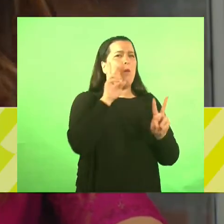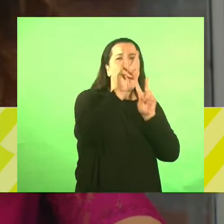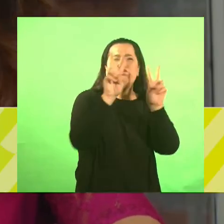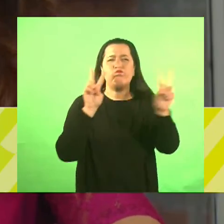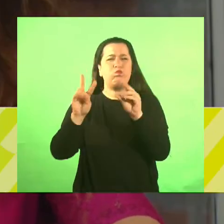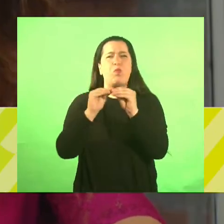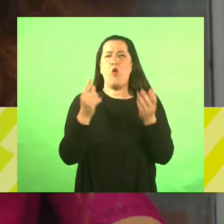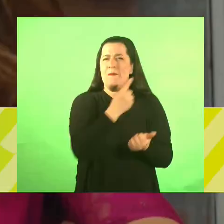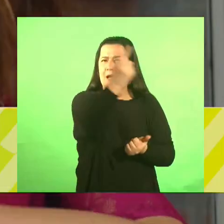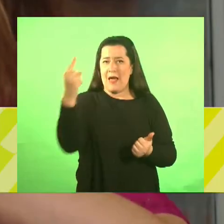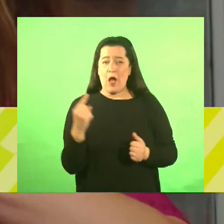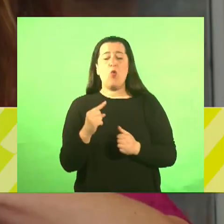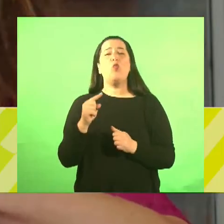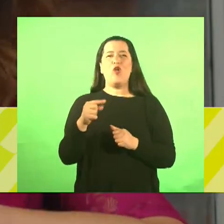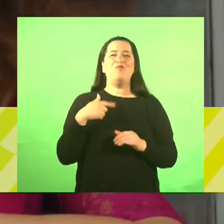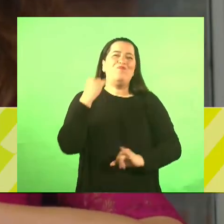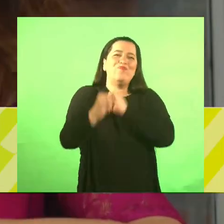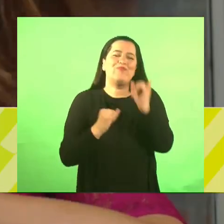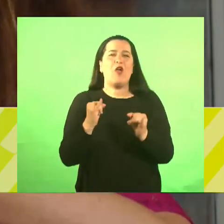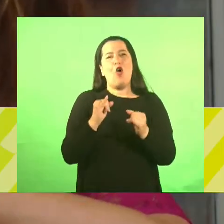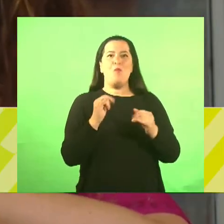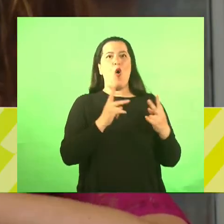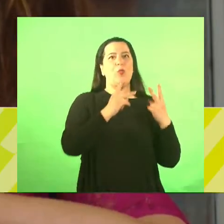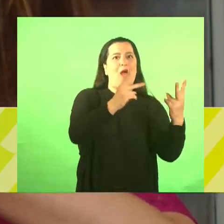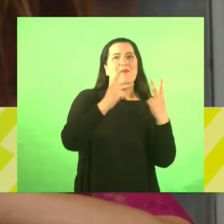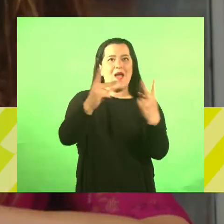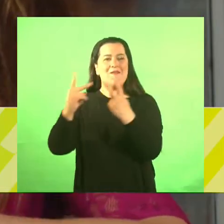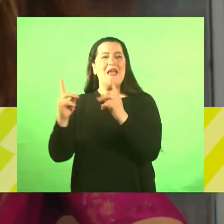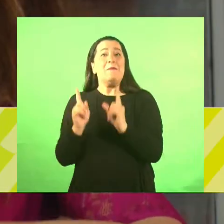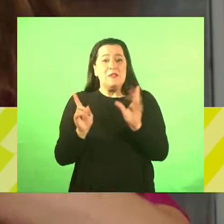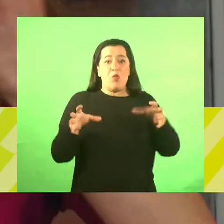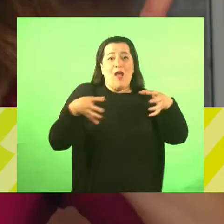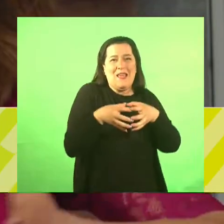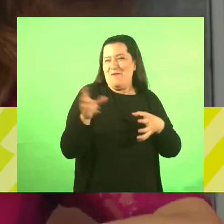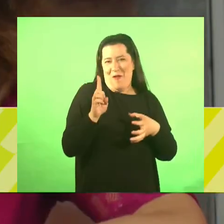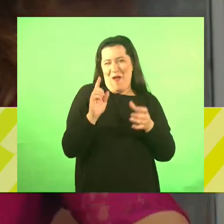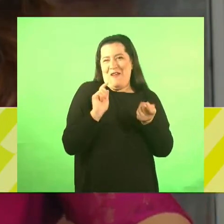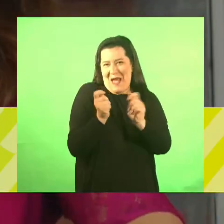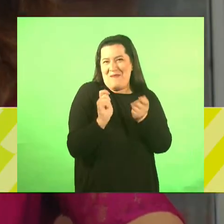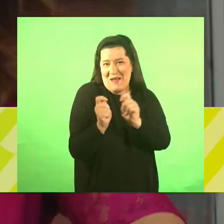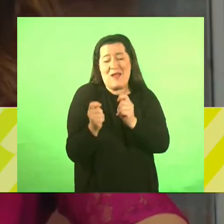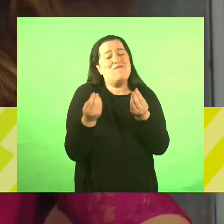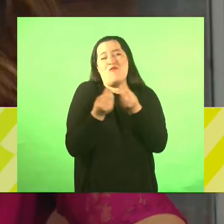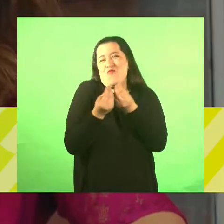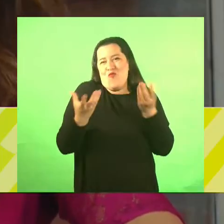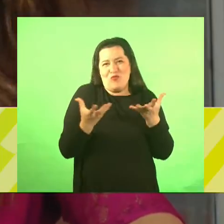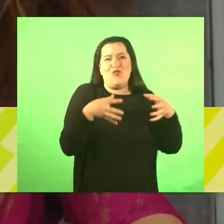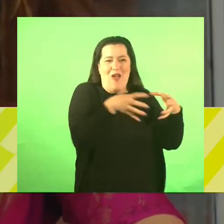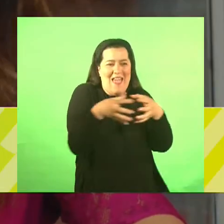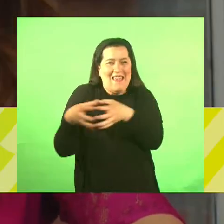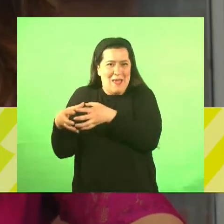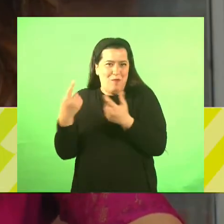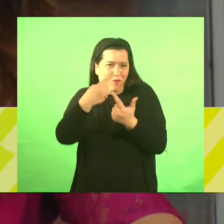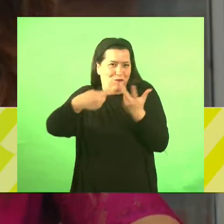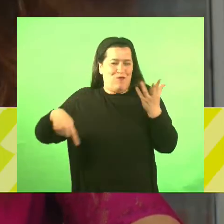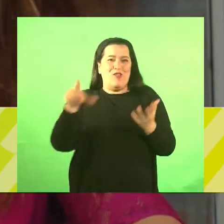este recorrido, voy a decir recorrido, aunque no siempre es el mismo equipo, porque como te decía, somos muchos equipos formados a lo largo de